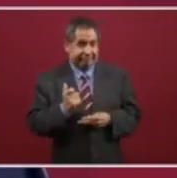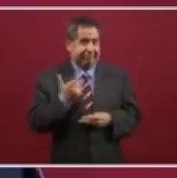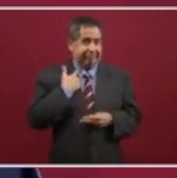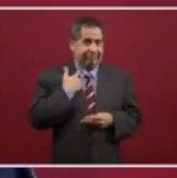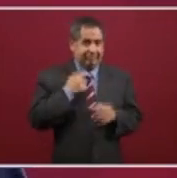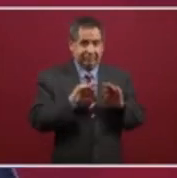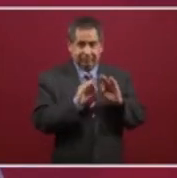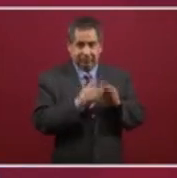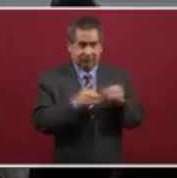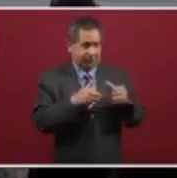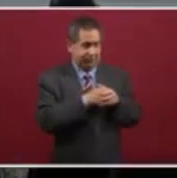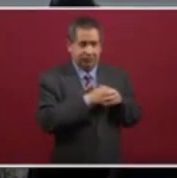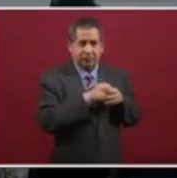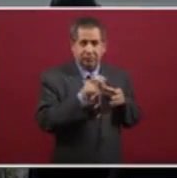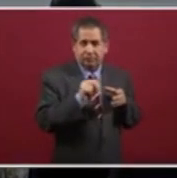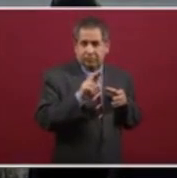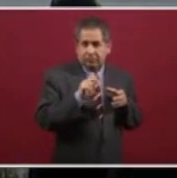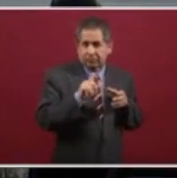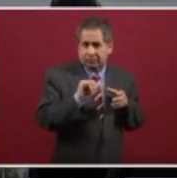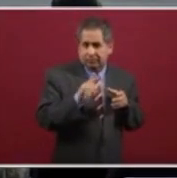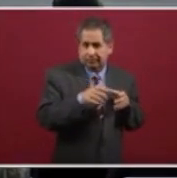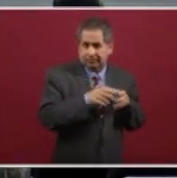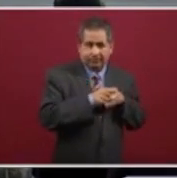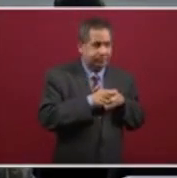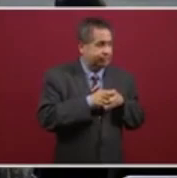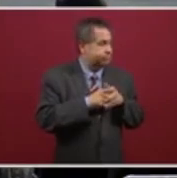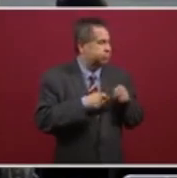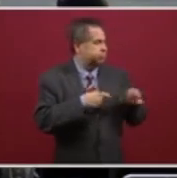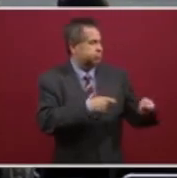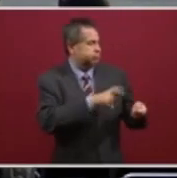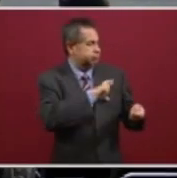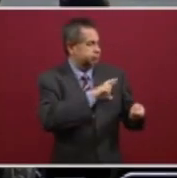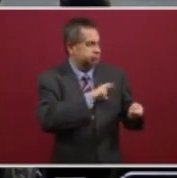el modelo neoliberal de privatizarlo todo,